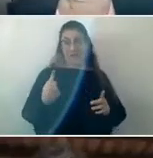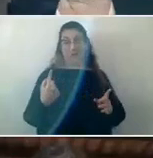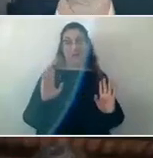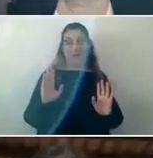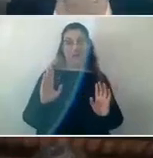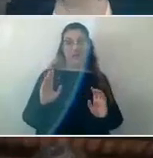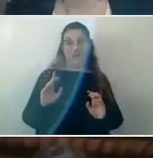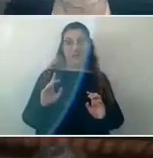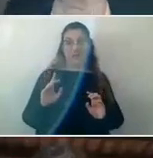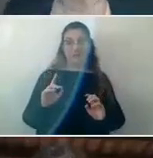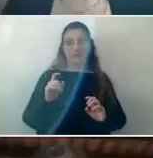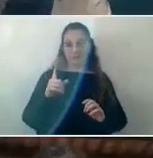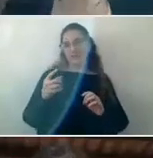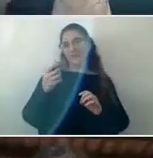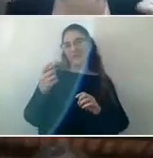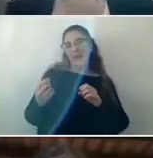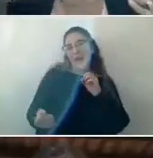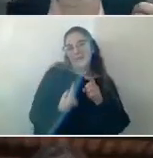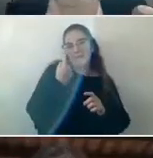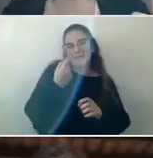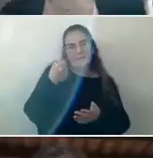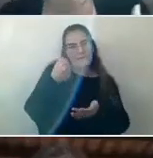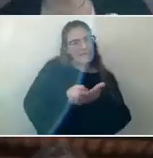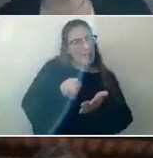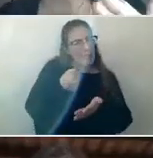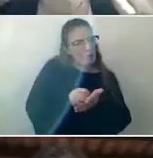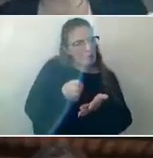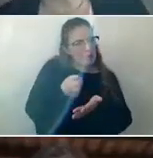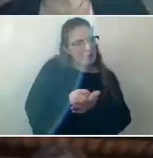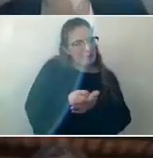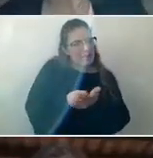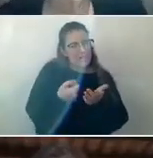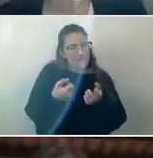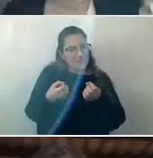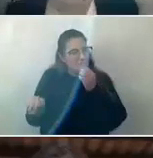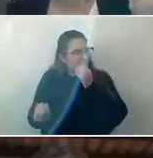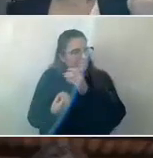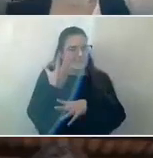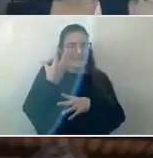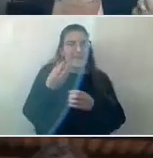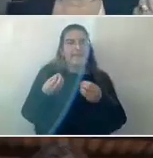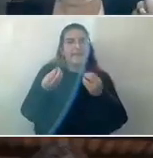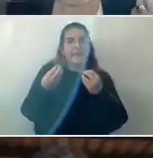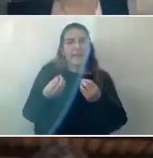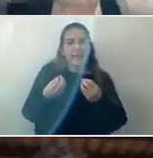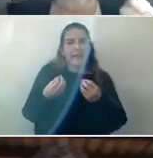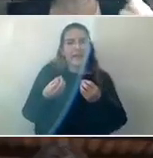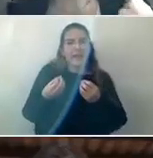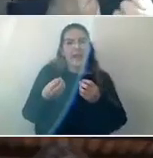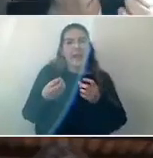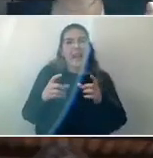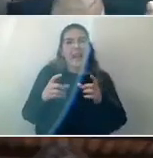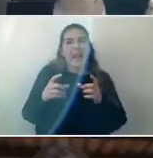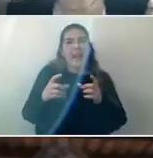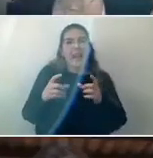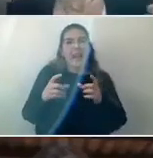iniciadoras de esta lucha esta génesis de la convención nace como garantía de que una norma es legítima celebrada y